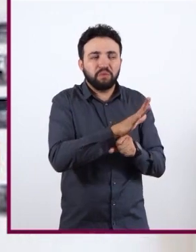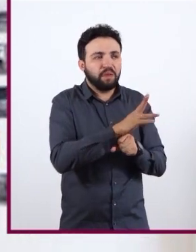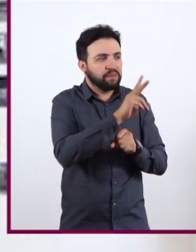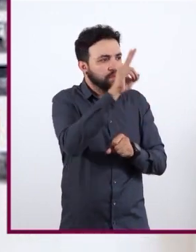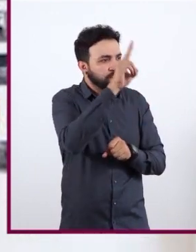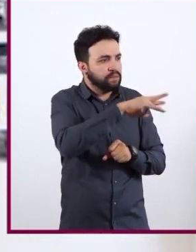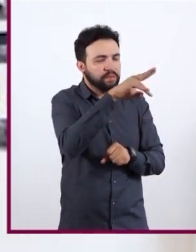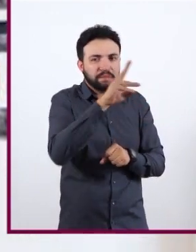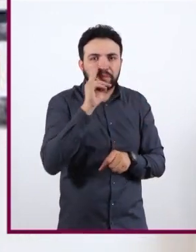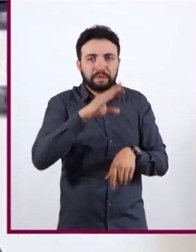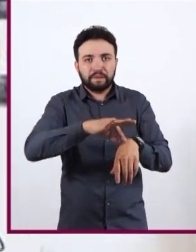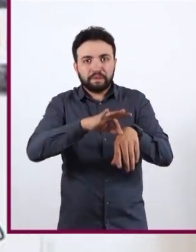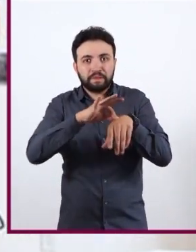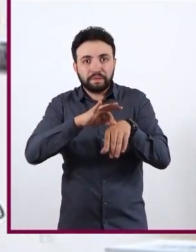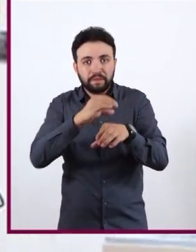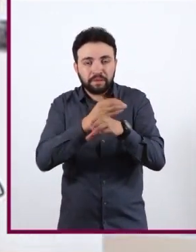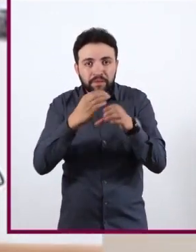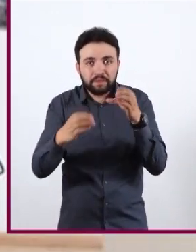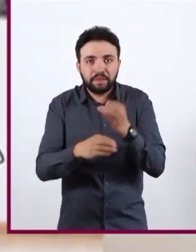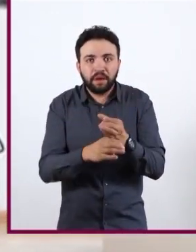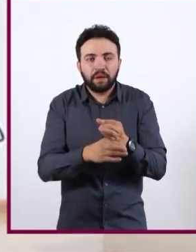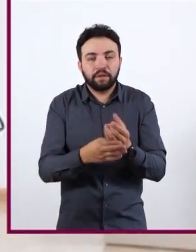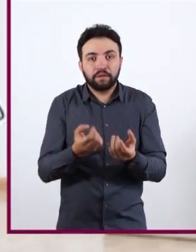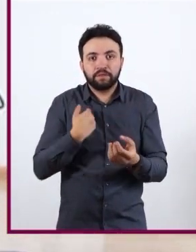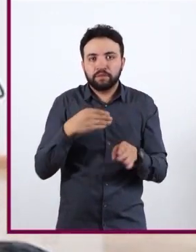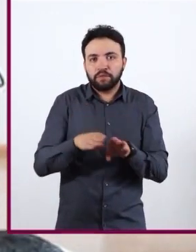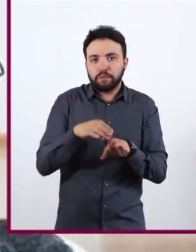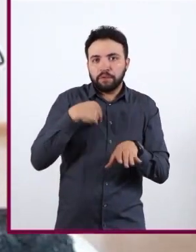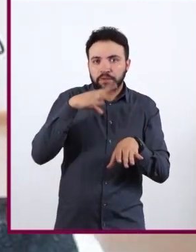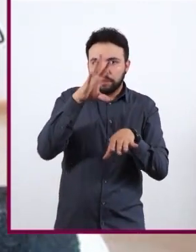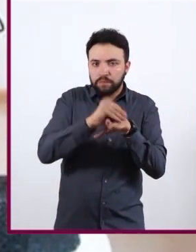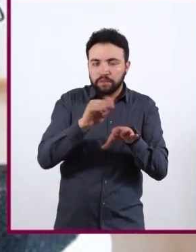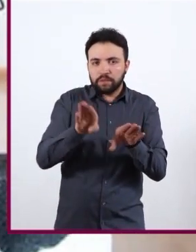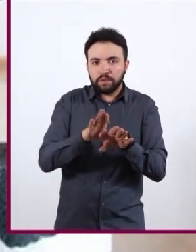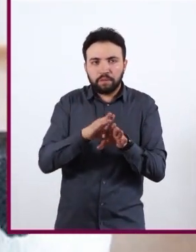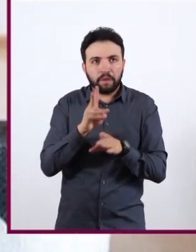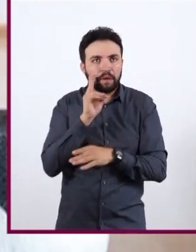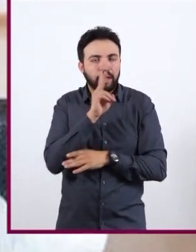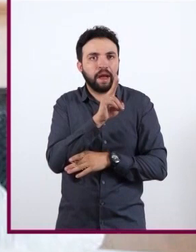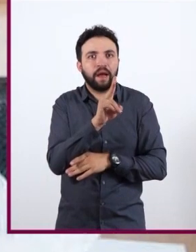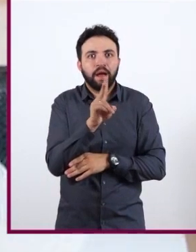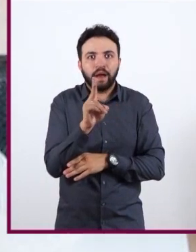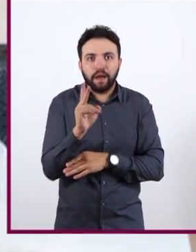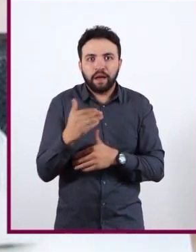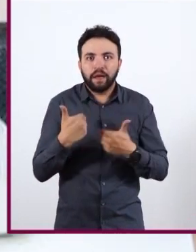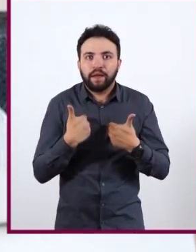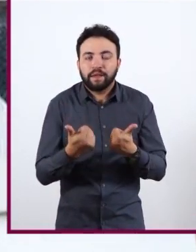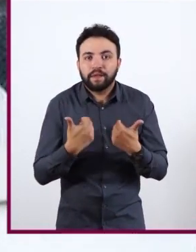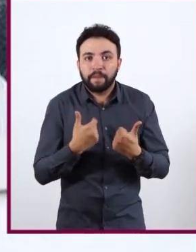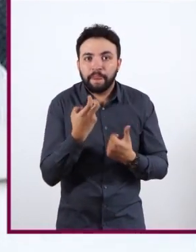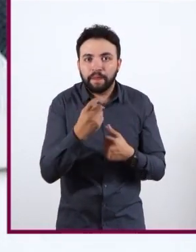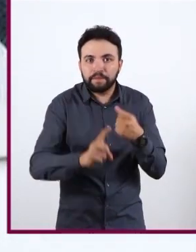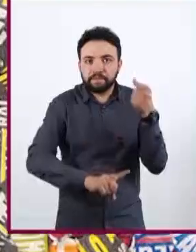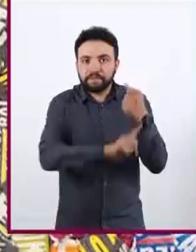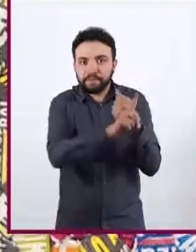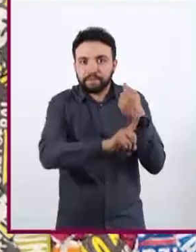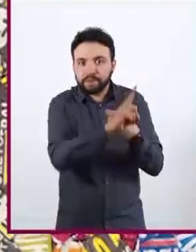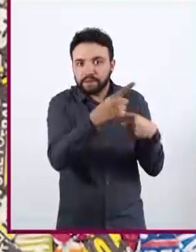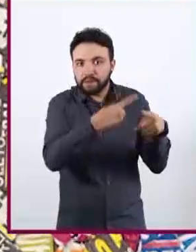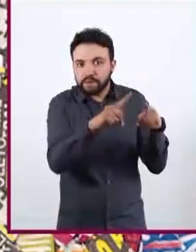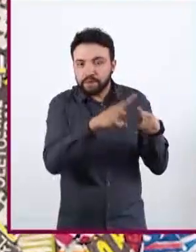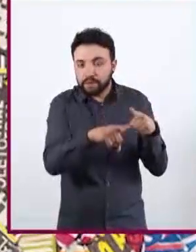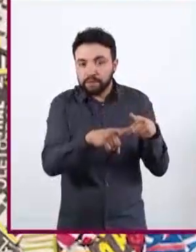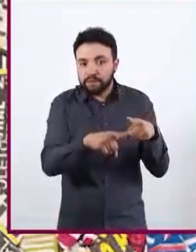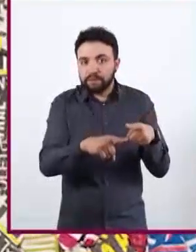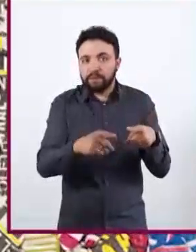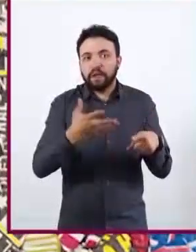contemporánea, permitir reflexiones, ¿no? Para el espectador sobre estas problemáticas. Entonces, y que